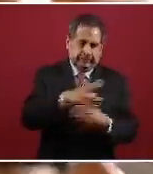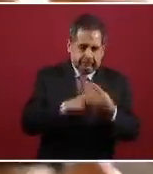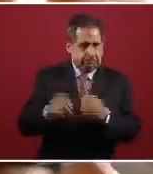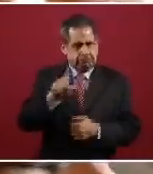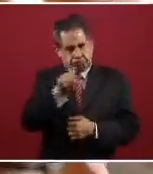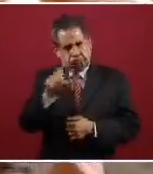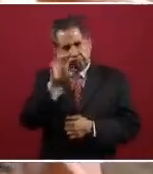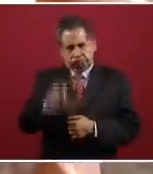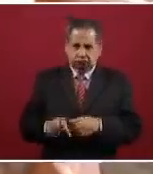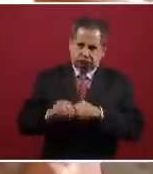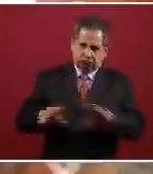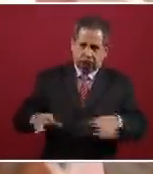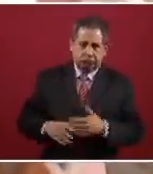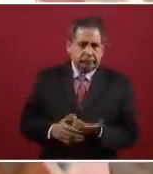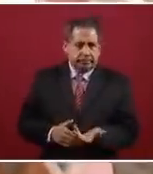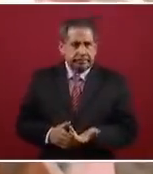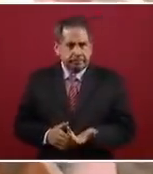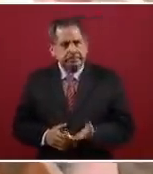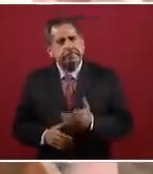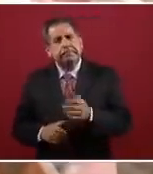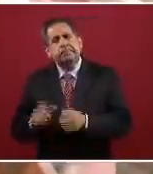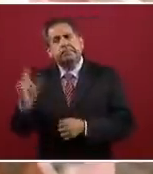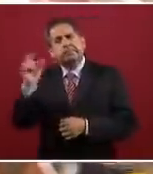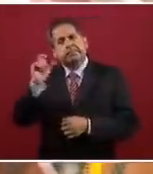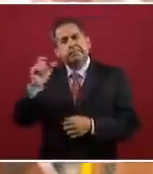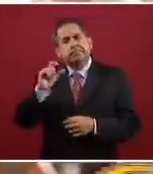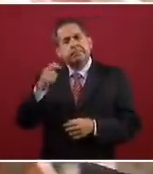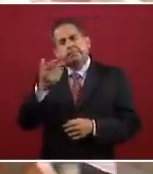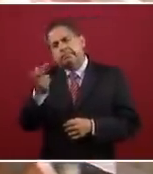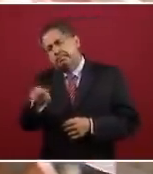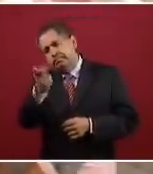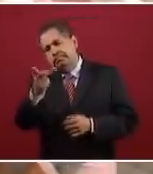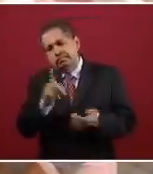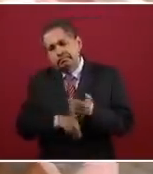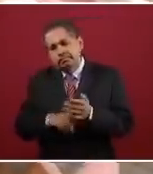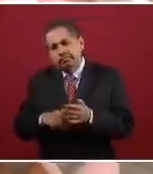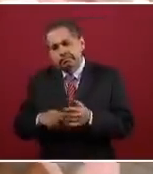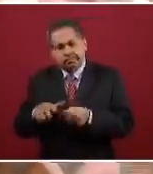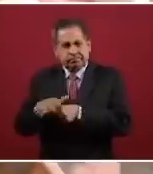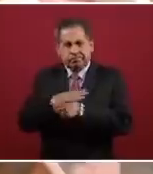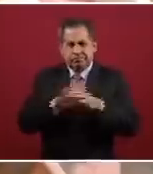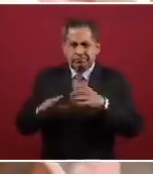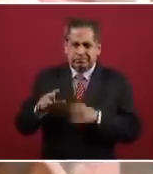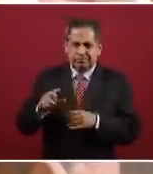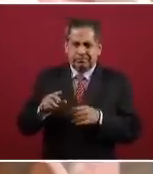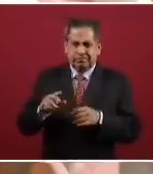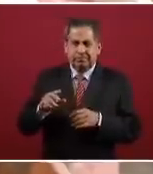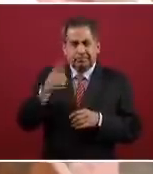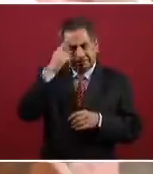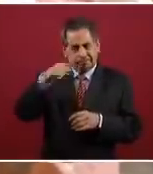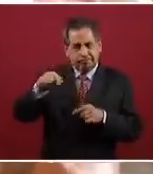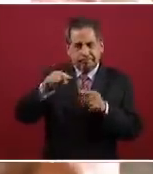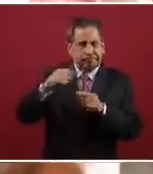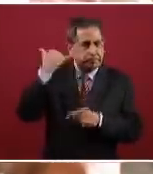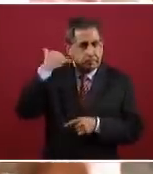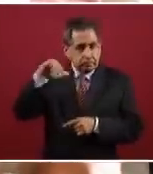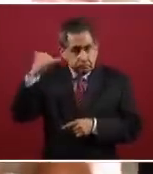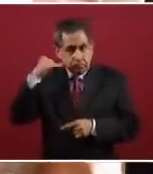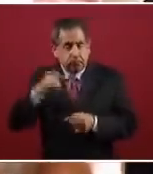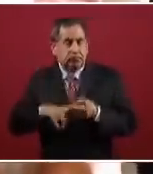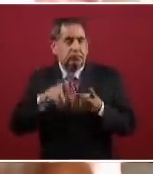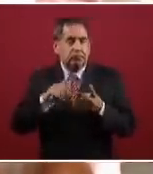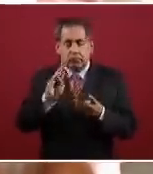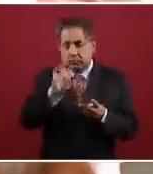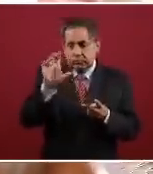falta, bueno, más bien ya se cubre la demanda? Usted nos había dicho la zona de las penínsulas, sobre todo la de